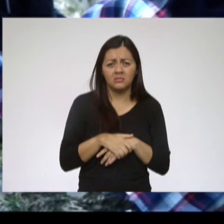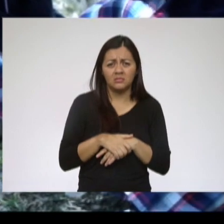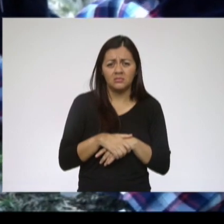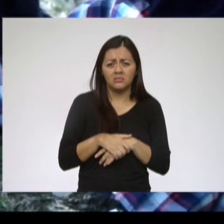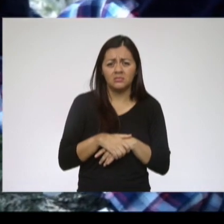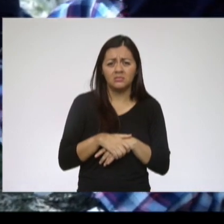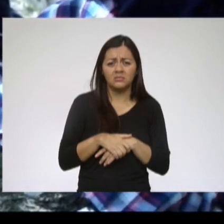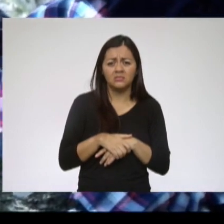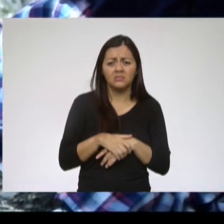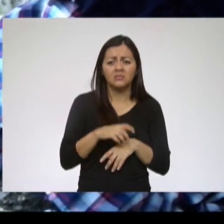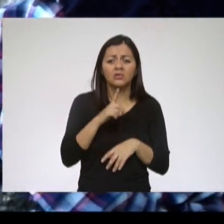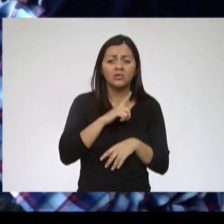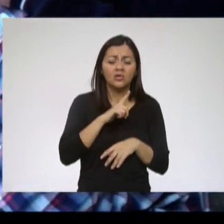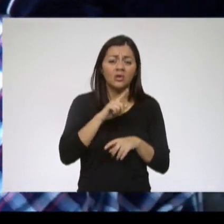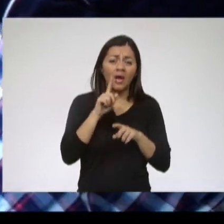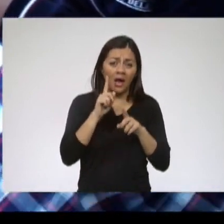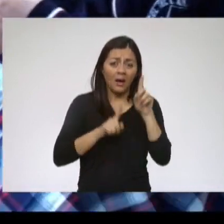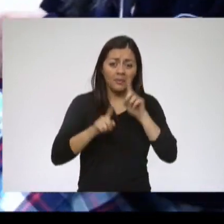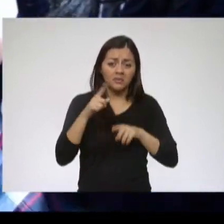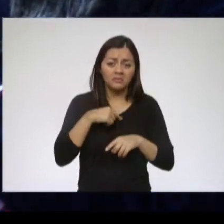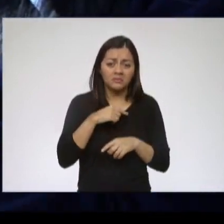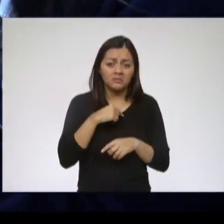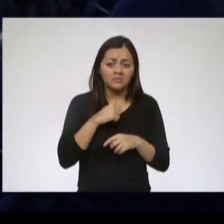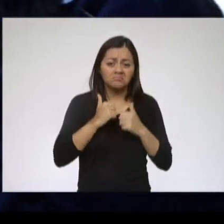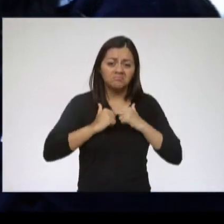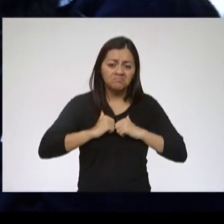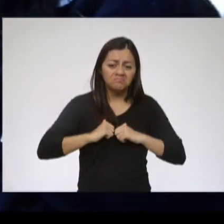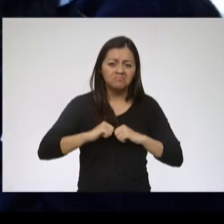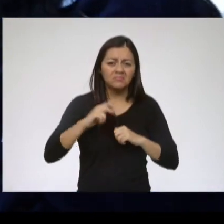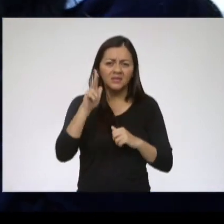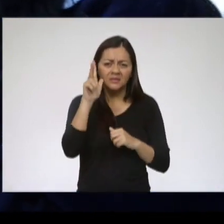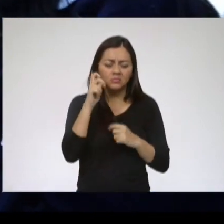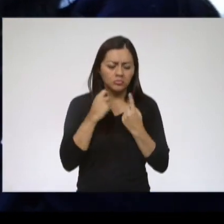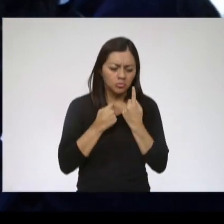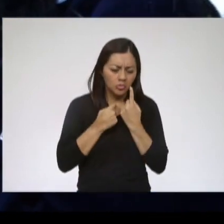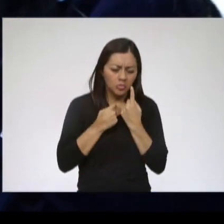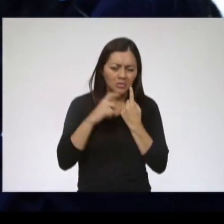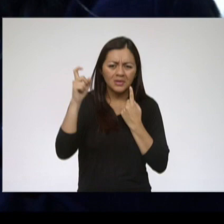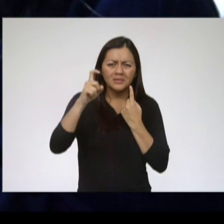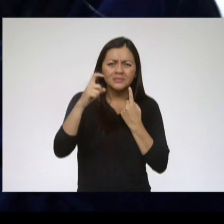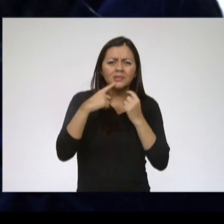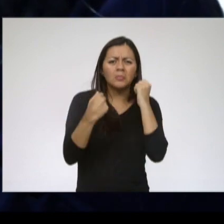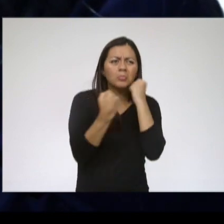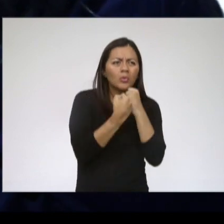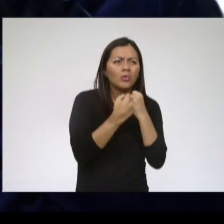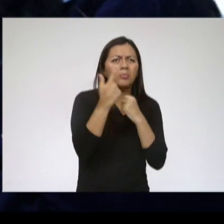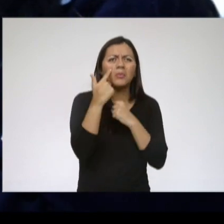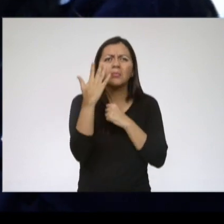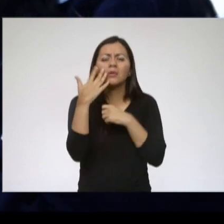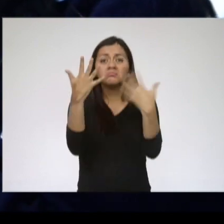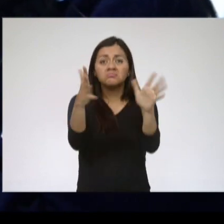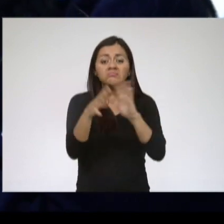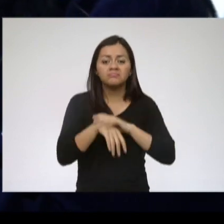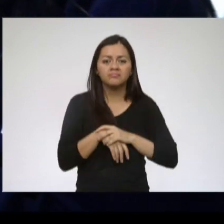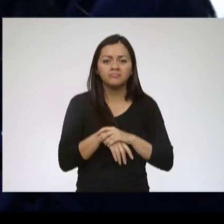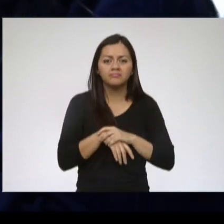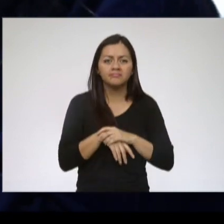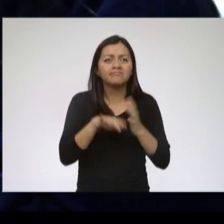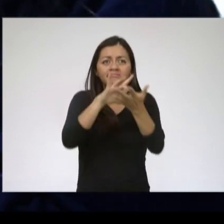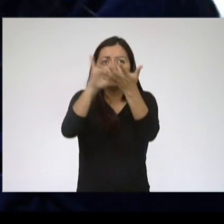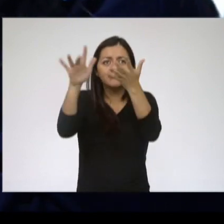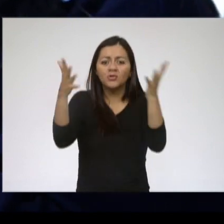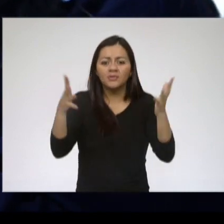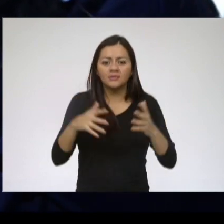Porque es muy triste escuchar, saber que cuando una persona está muy sola y necesita los apoyos de los papás.